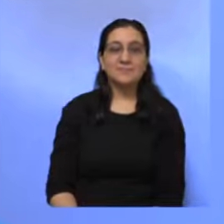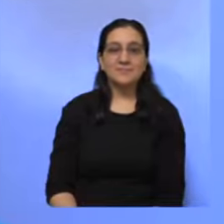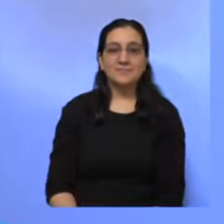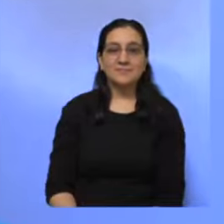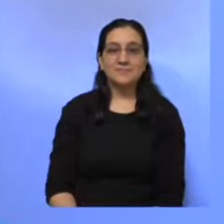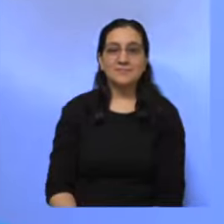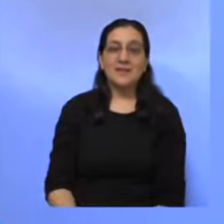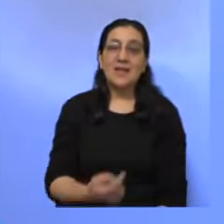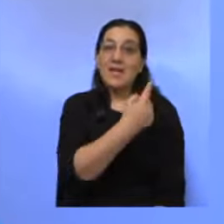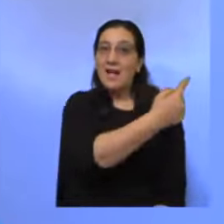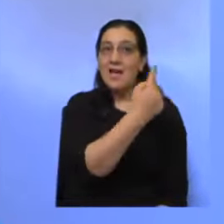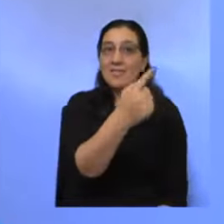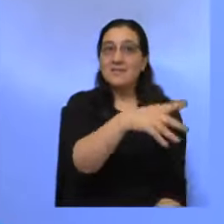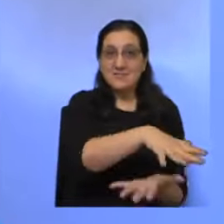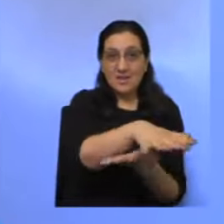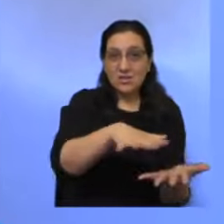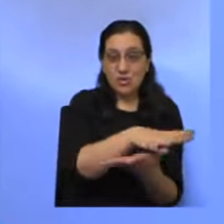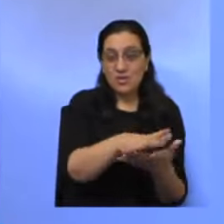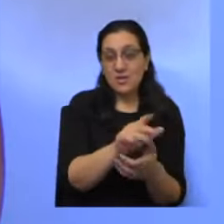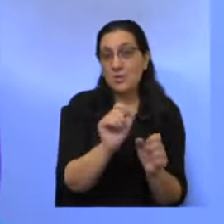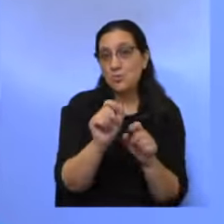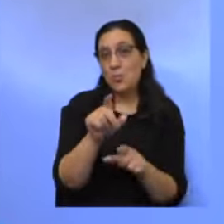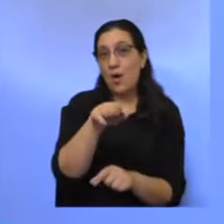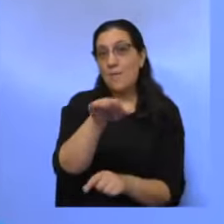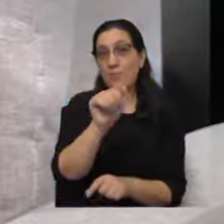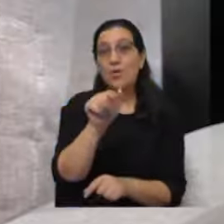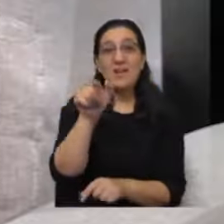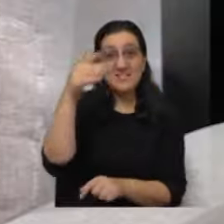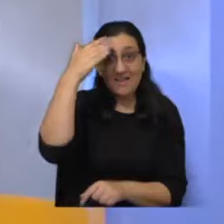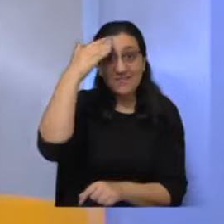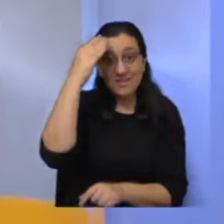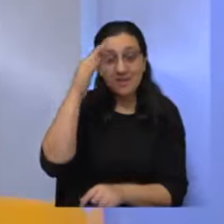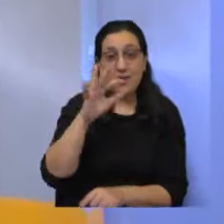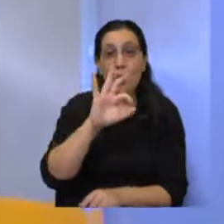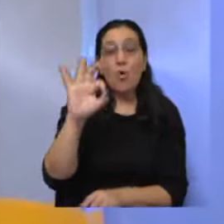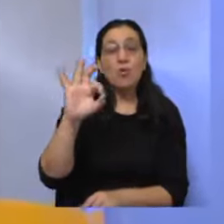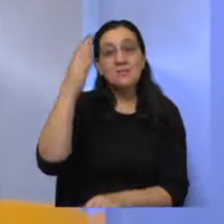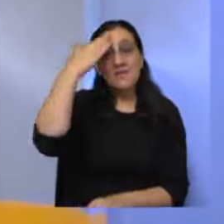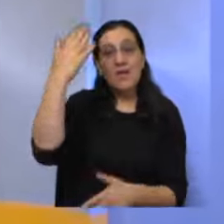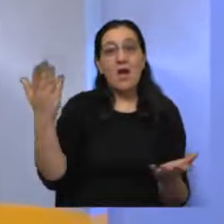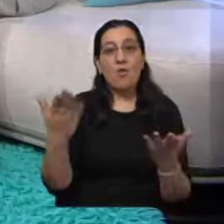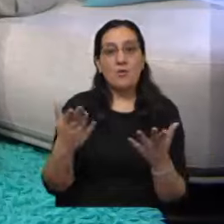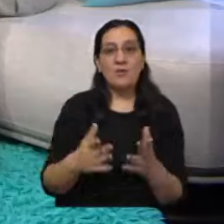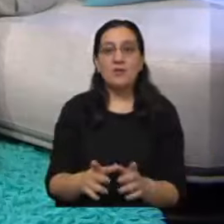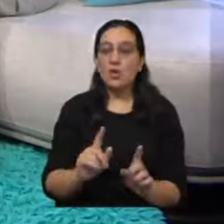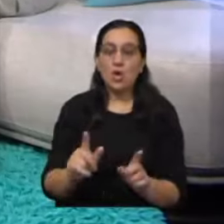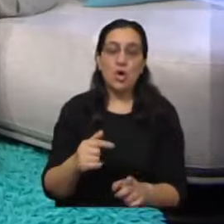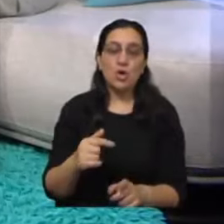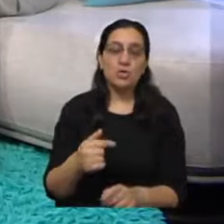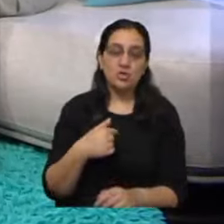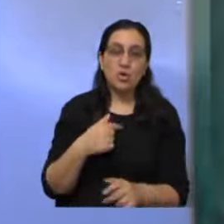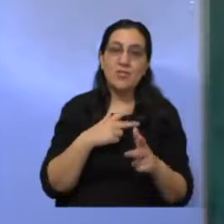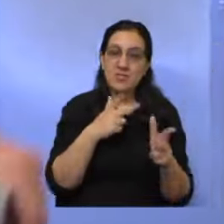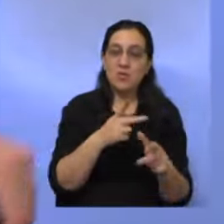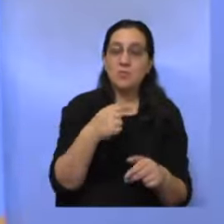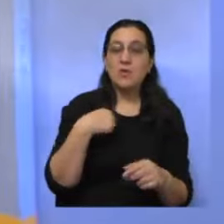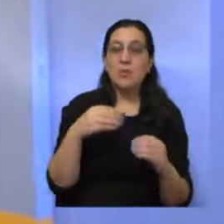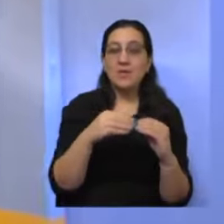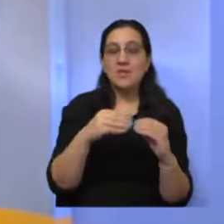Se ve que cada sector tenía su propio apodo. Pero él sabía o se está enterando ahora. No, sabía. Sabía porque lo había bautizado una compañera de